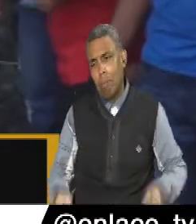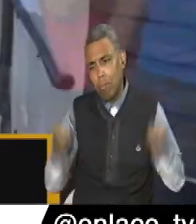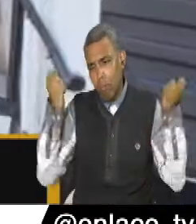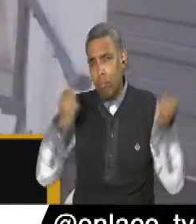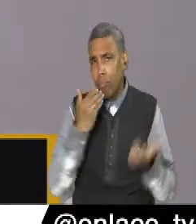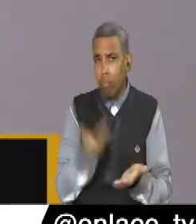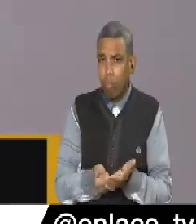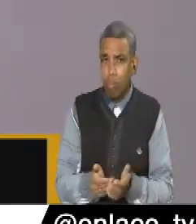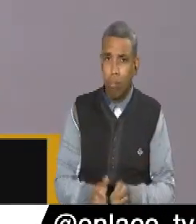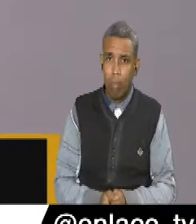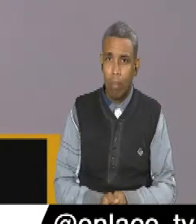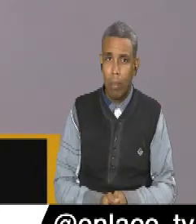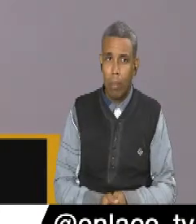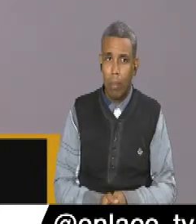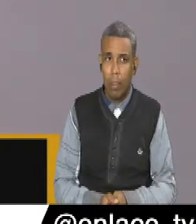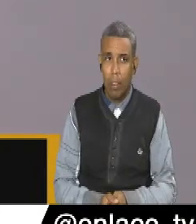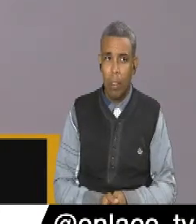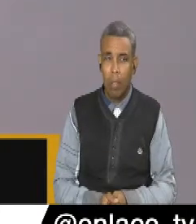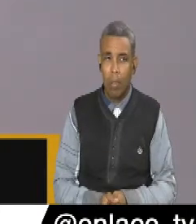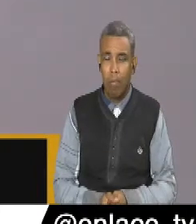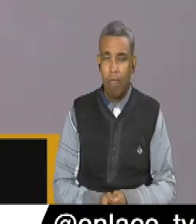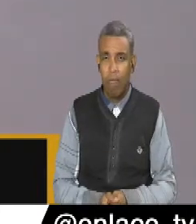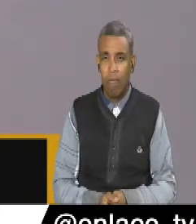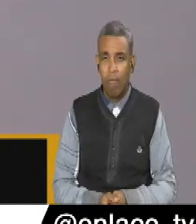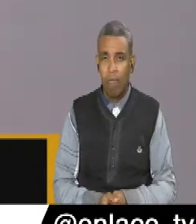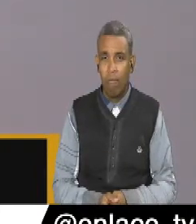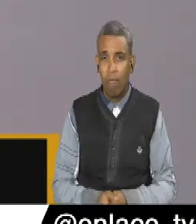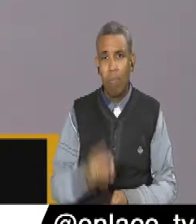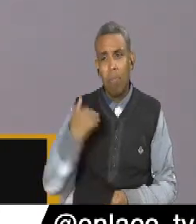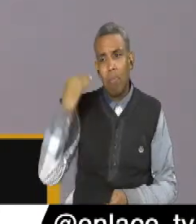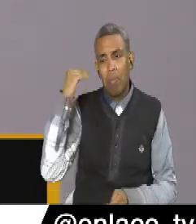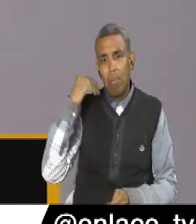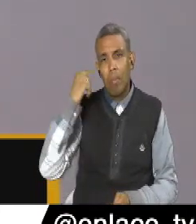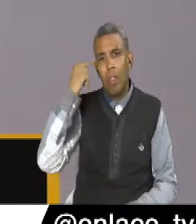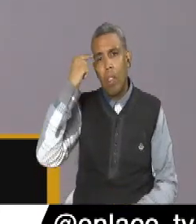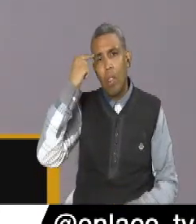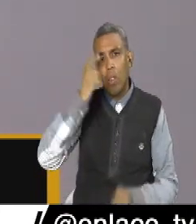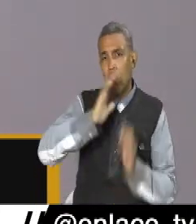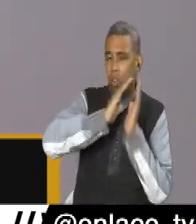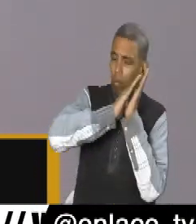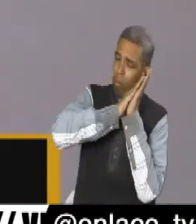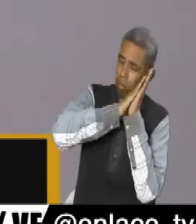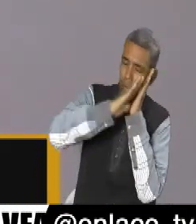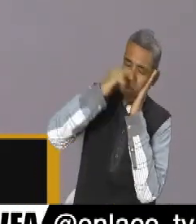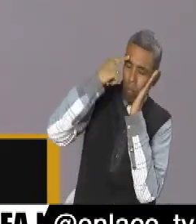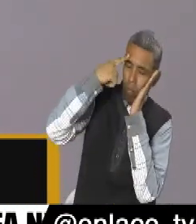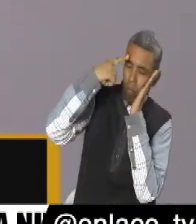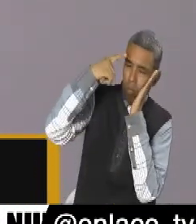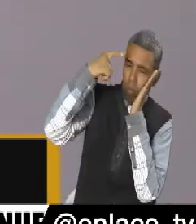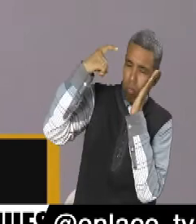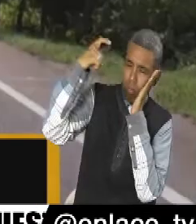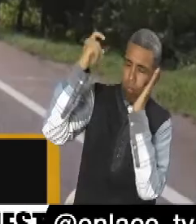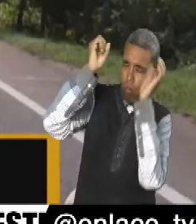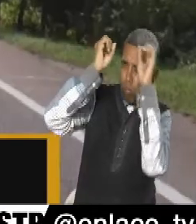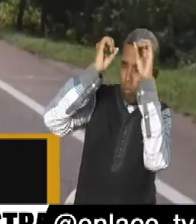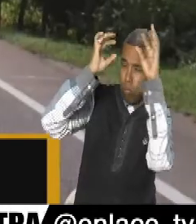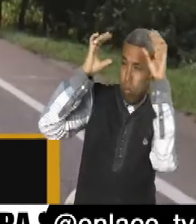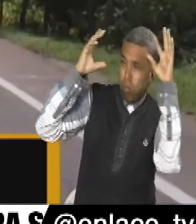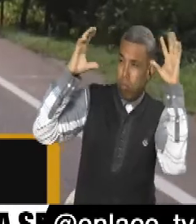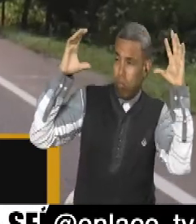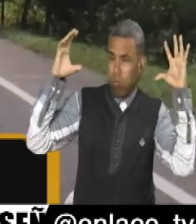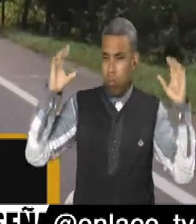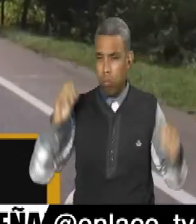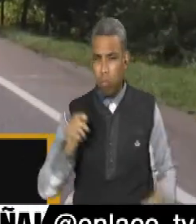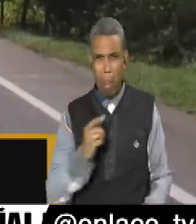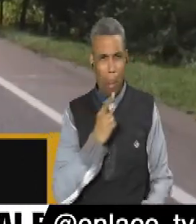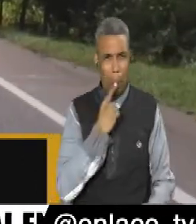había soñado, los días pasaditos, me había soñado como, no sé, algo raro. Que es que se me